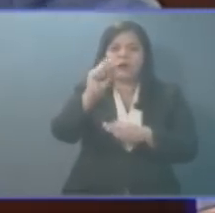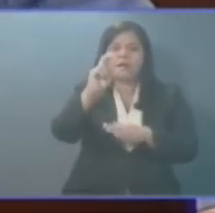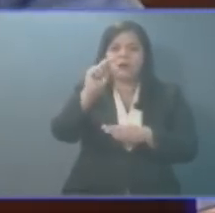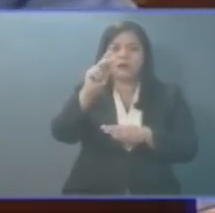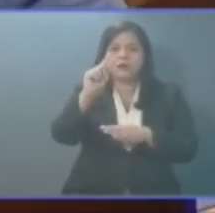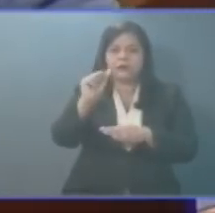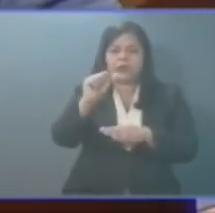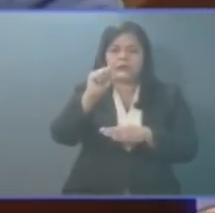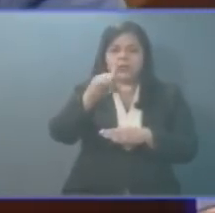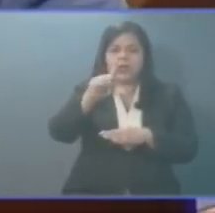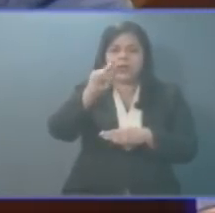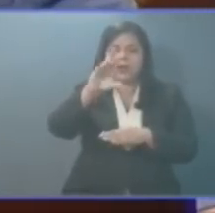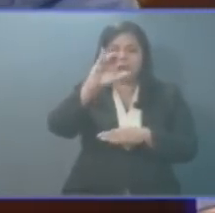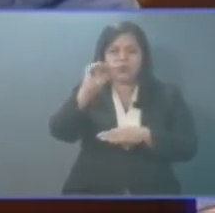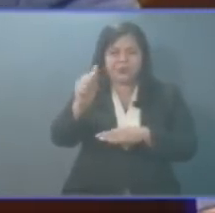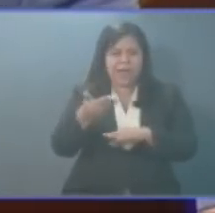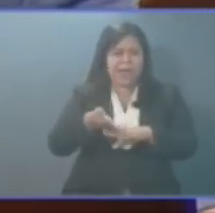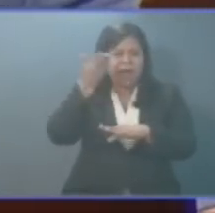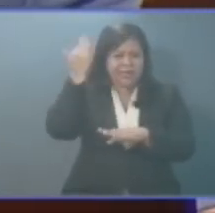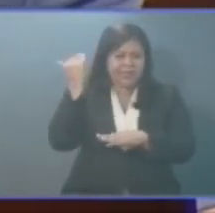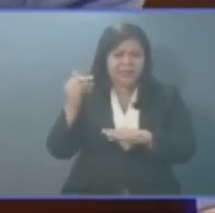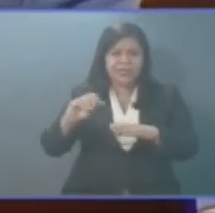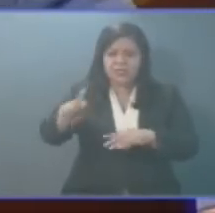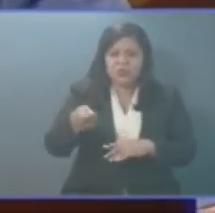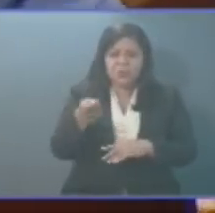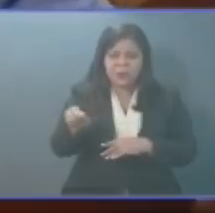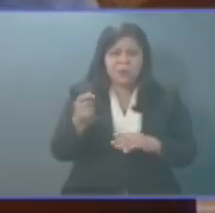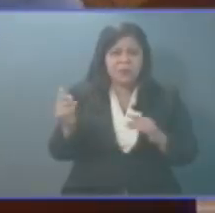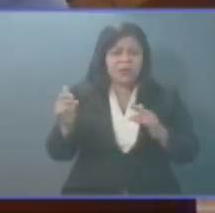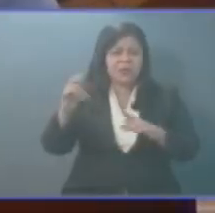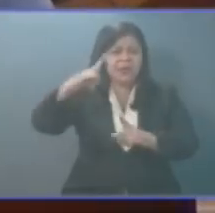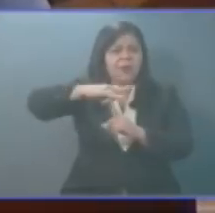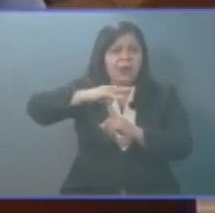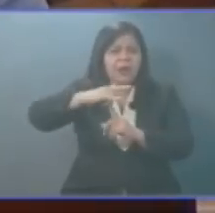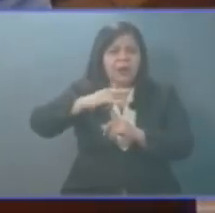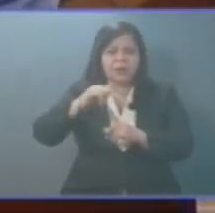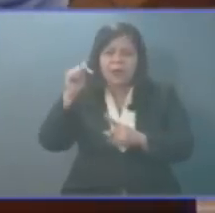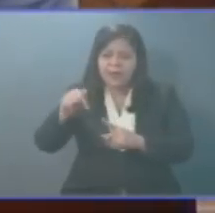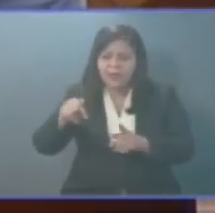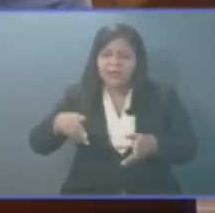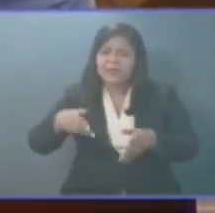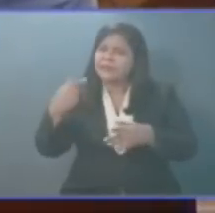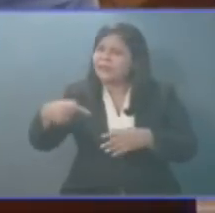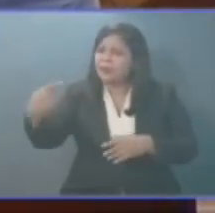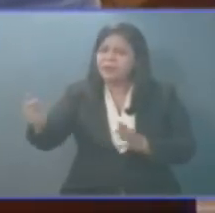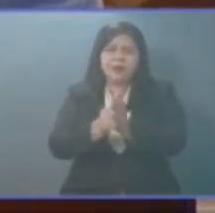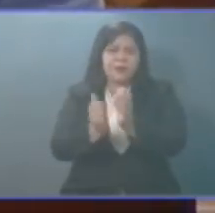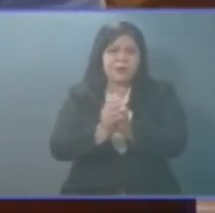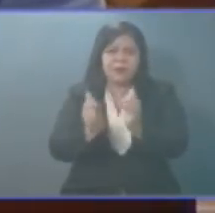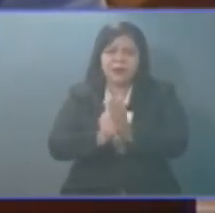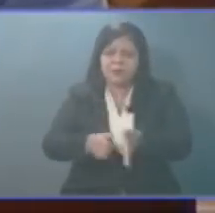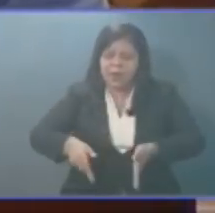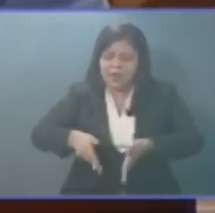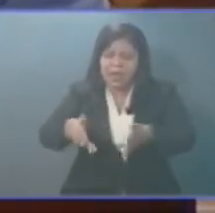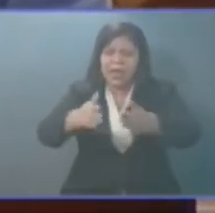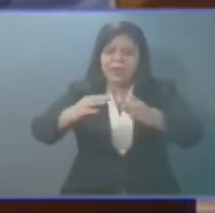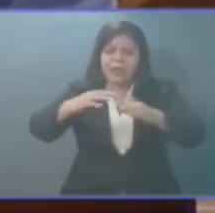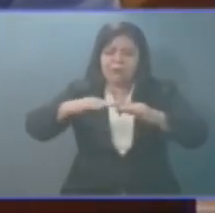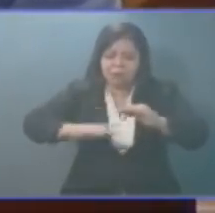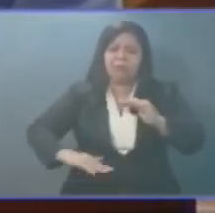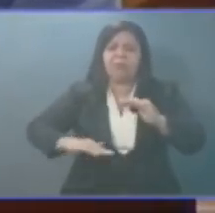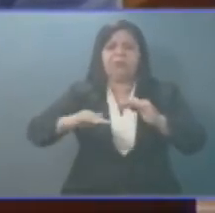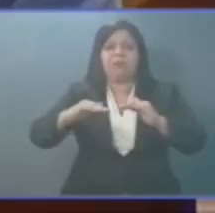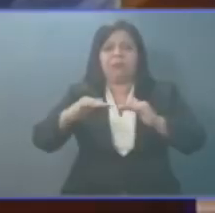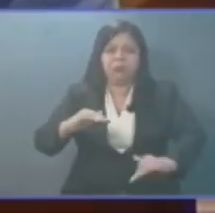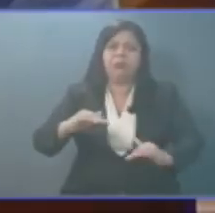la residencial ya presentaba problemas con los hundimientos al final de su calle principal. Y esta situación ha